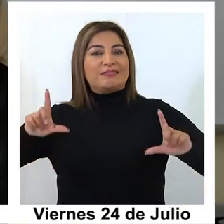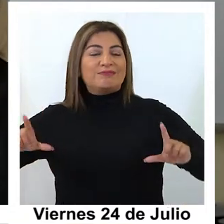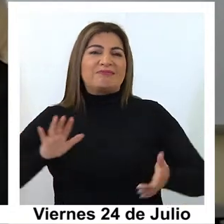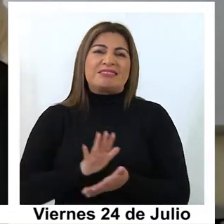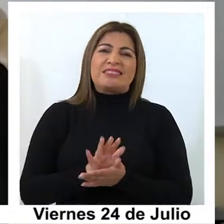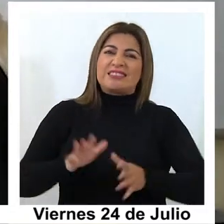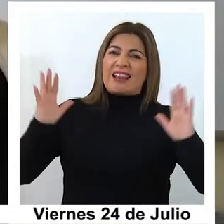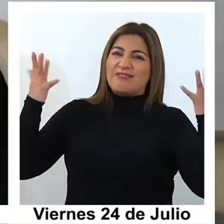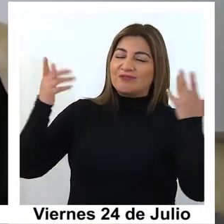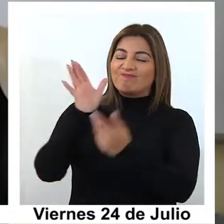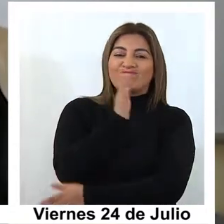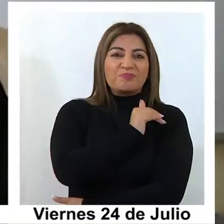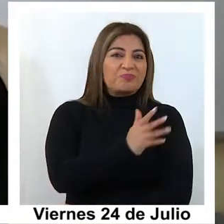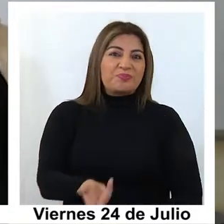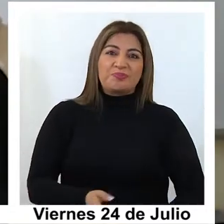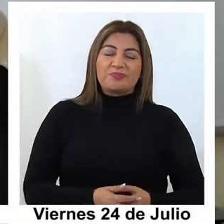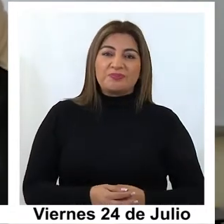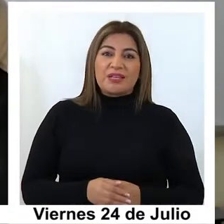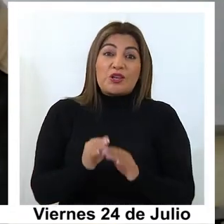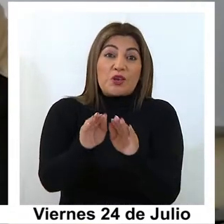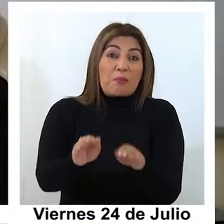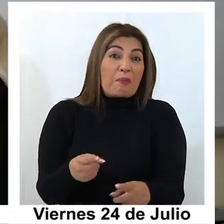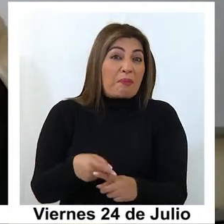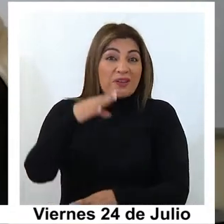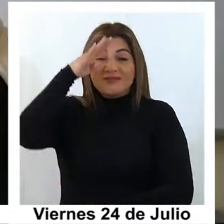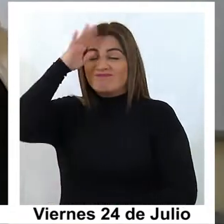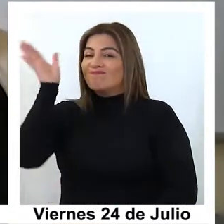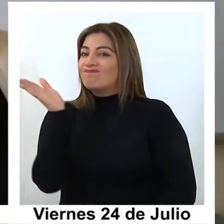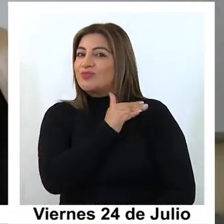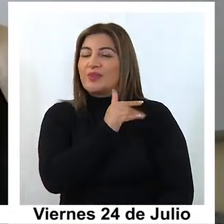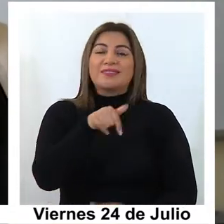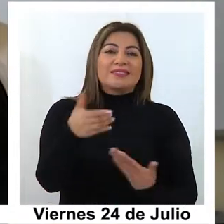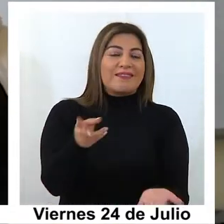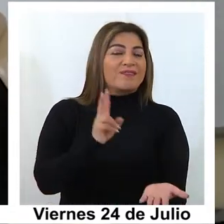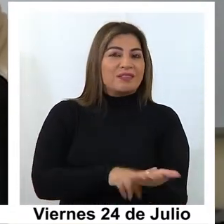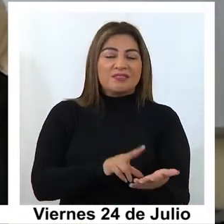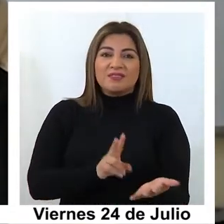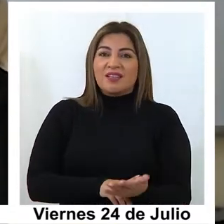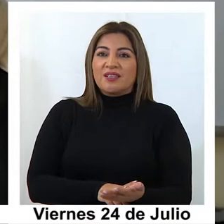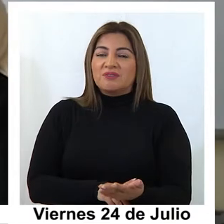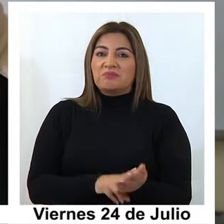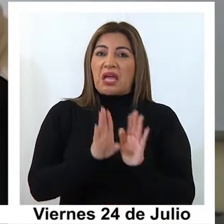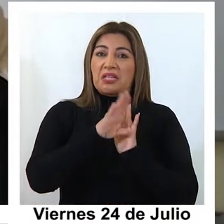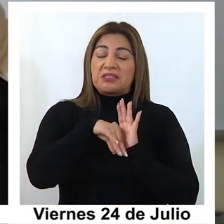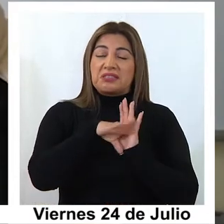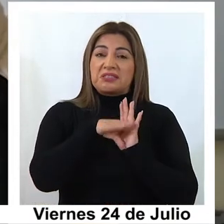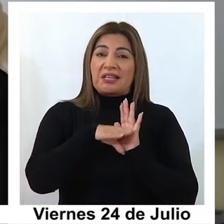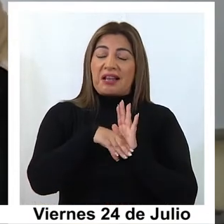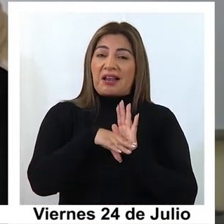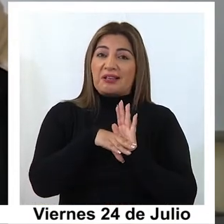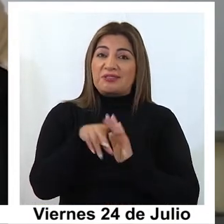celebraciones. No es la misma experiencia. De verdad que se estreña el colegio.